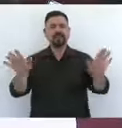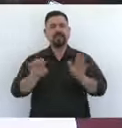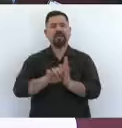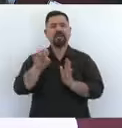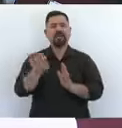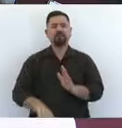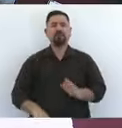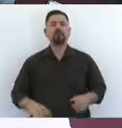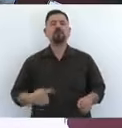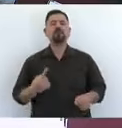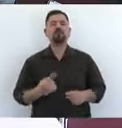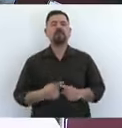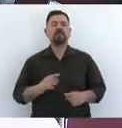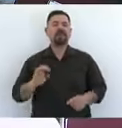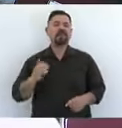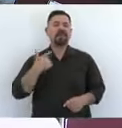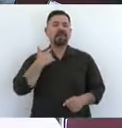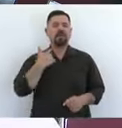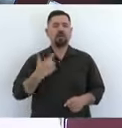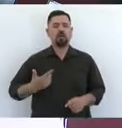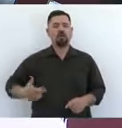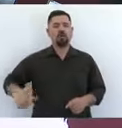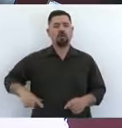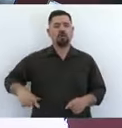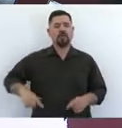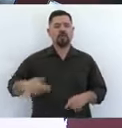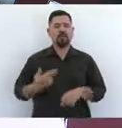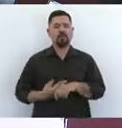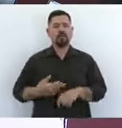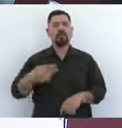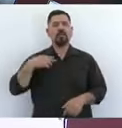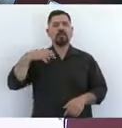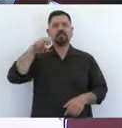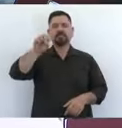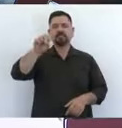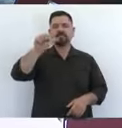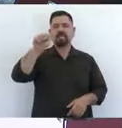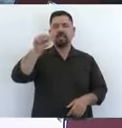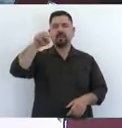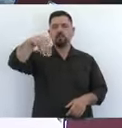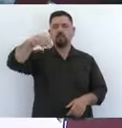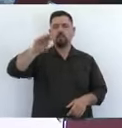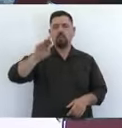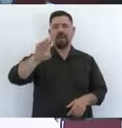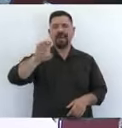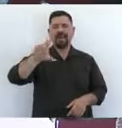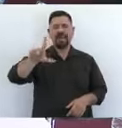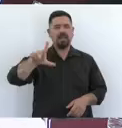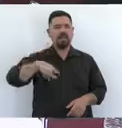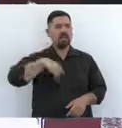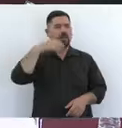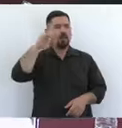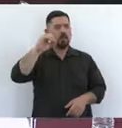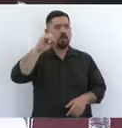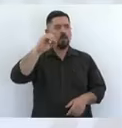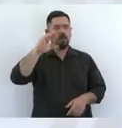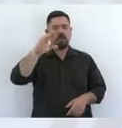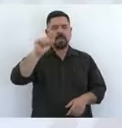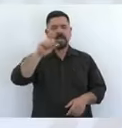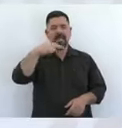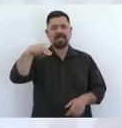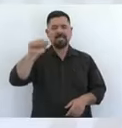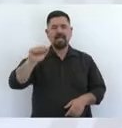que fue gobernador. Bueno, Samuel Ocaña. La verdad, un